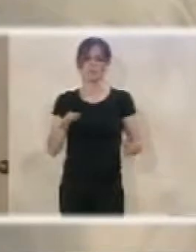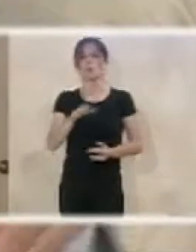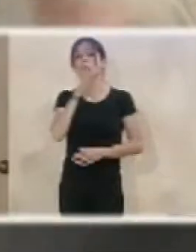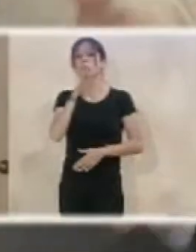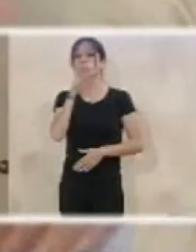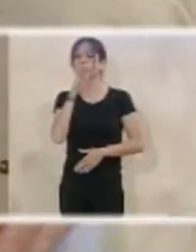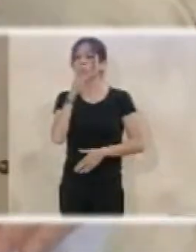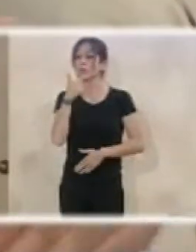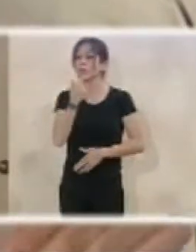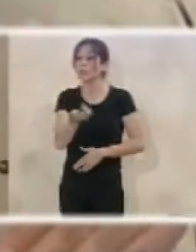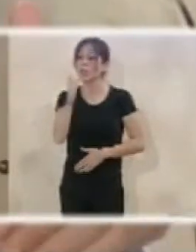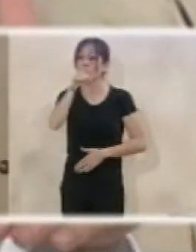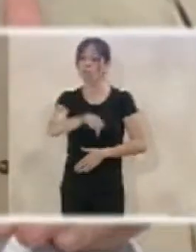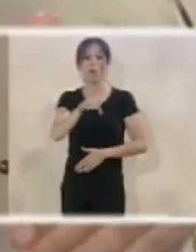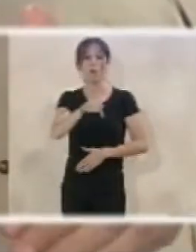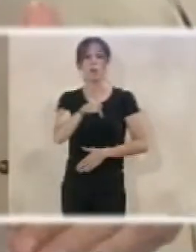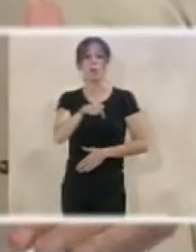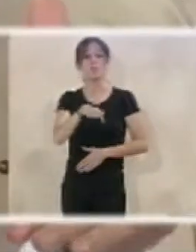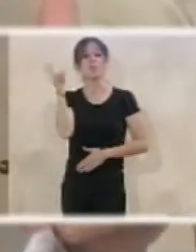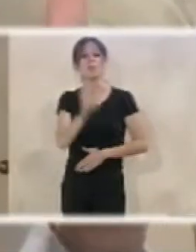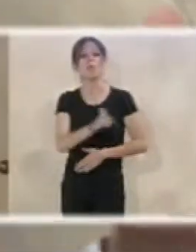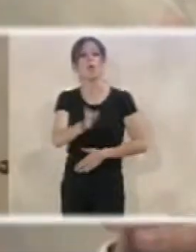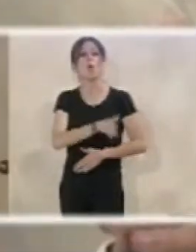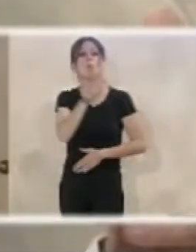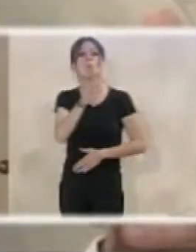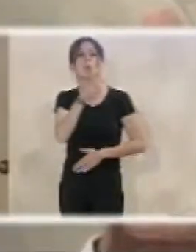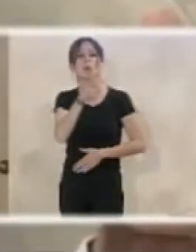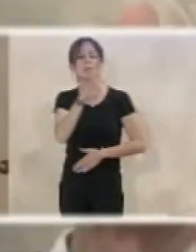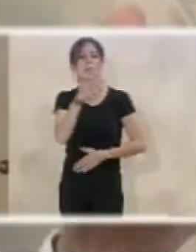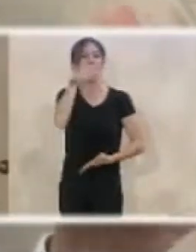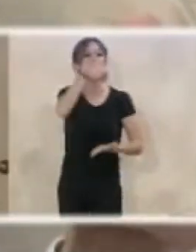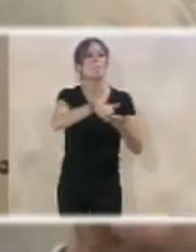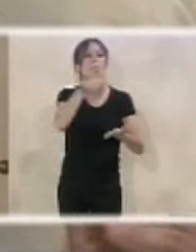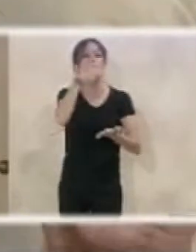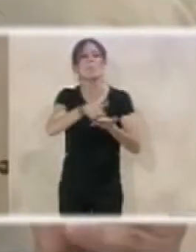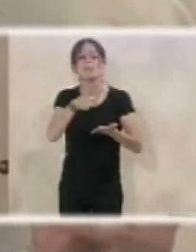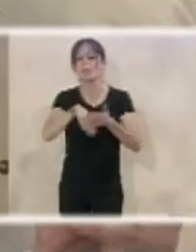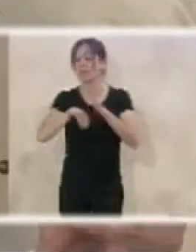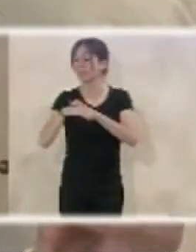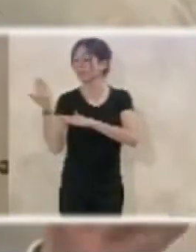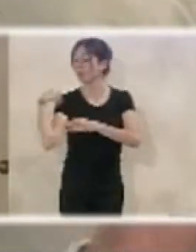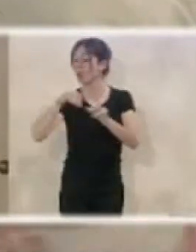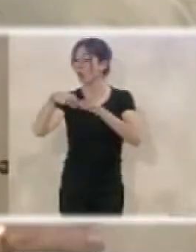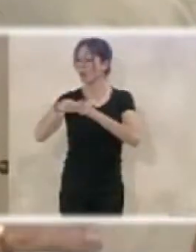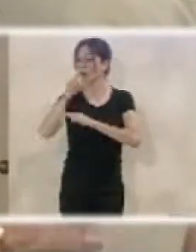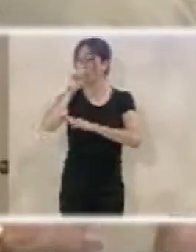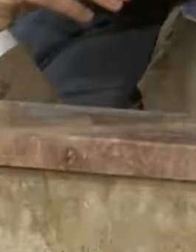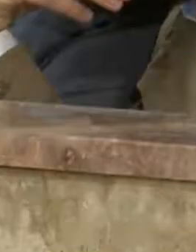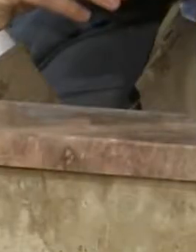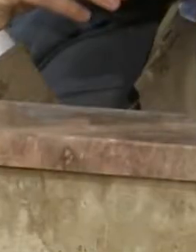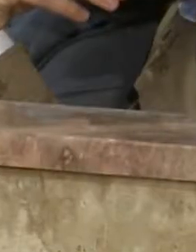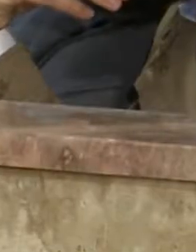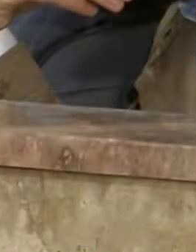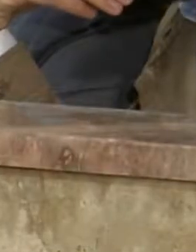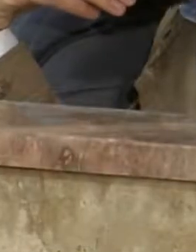Porque parte de lo que nos traen aquí hoy son exigencias que se firmaron en un documento en el 2017.